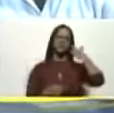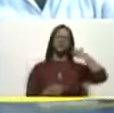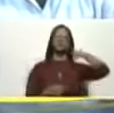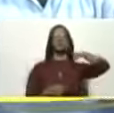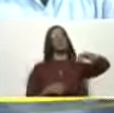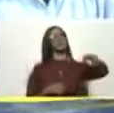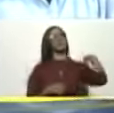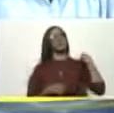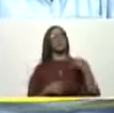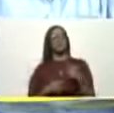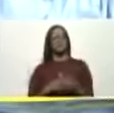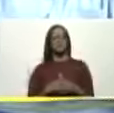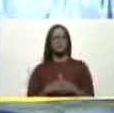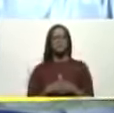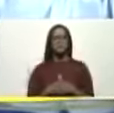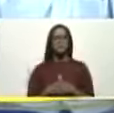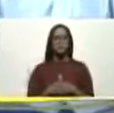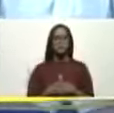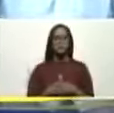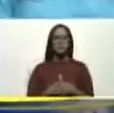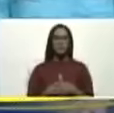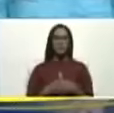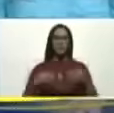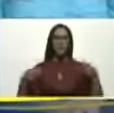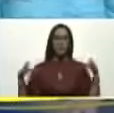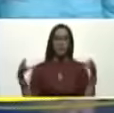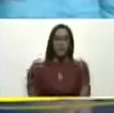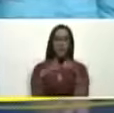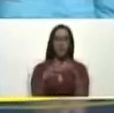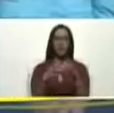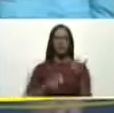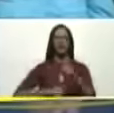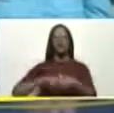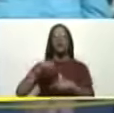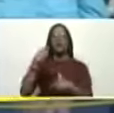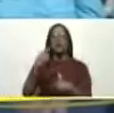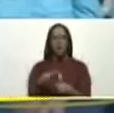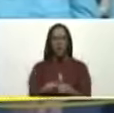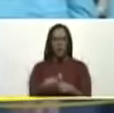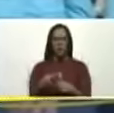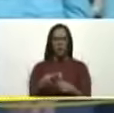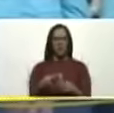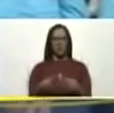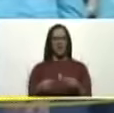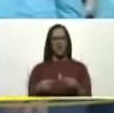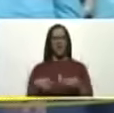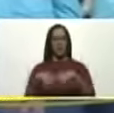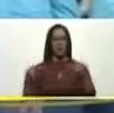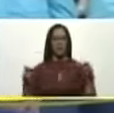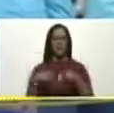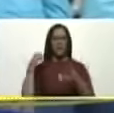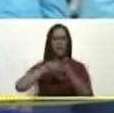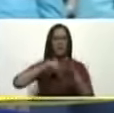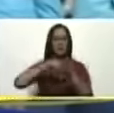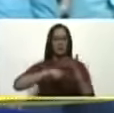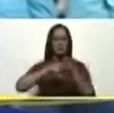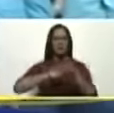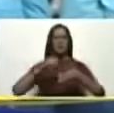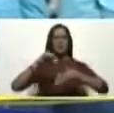que se concretaría luego en los campos de batalla de Sudamérica.